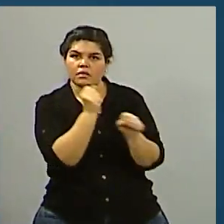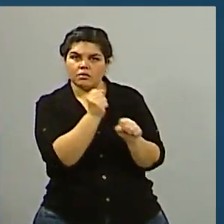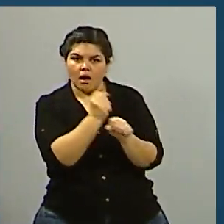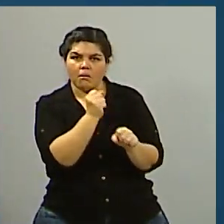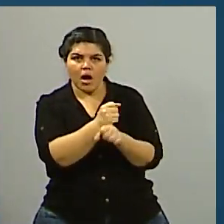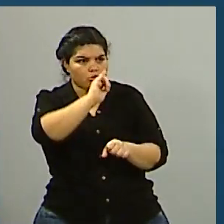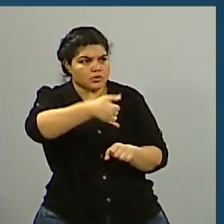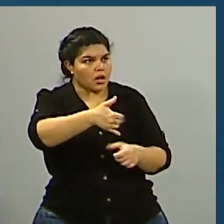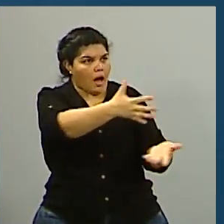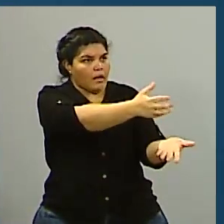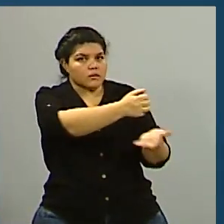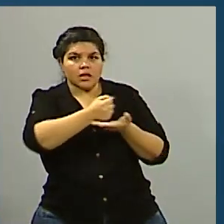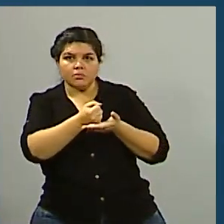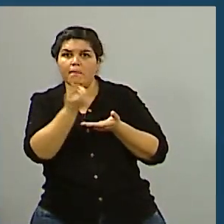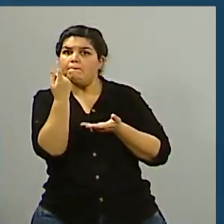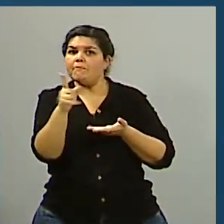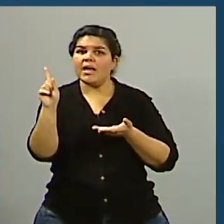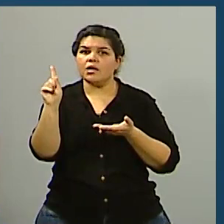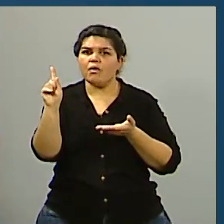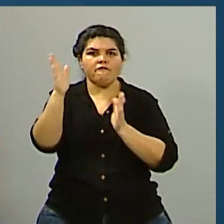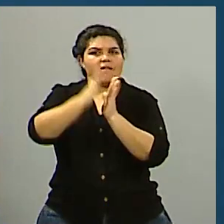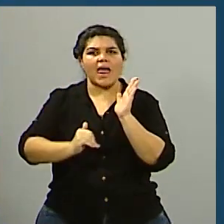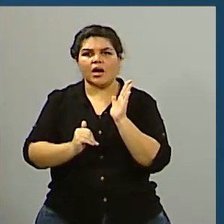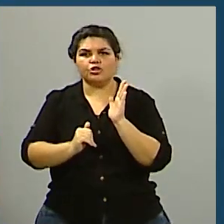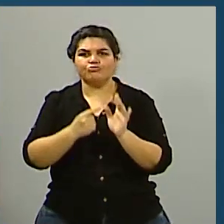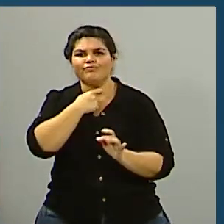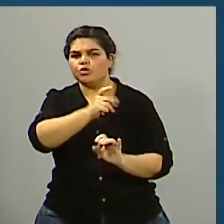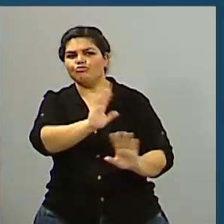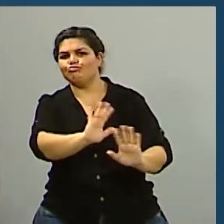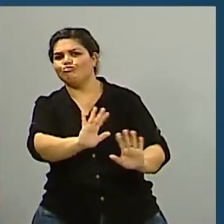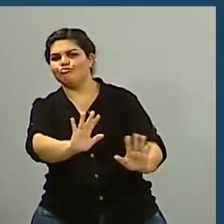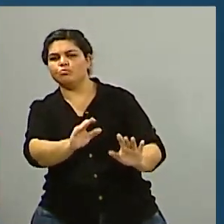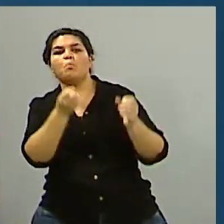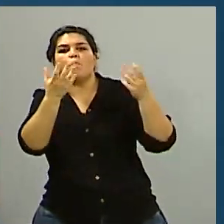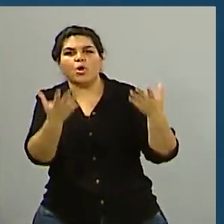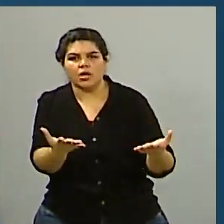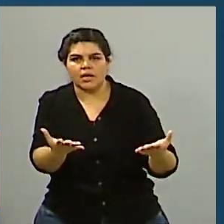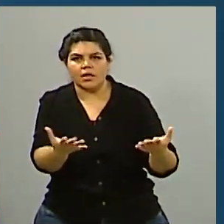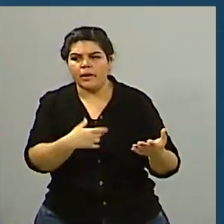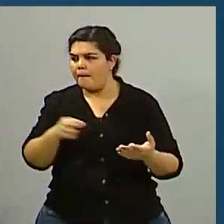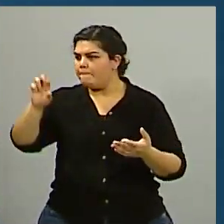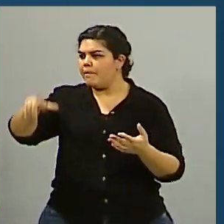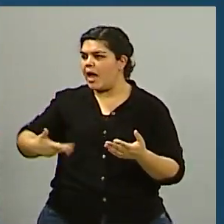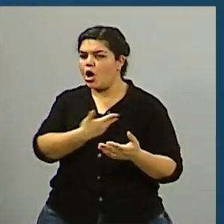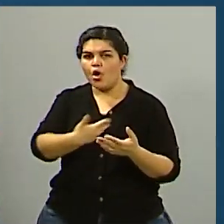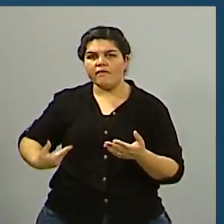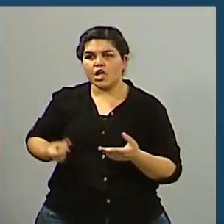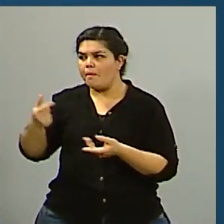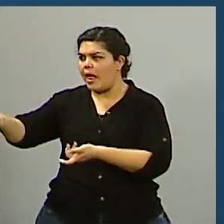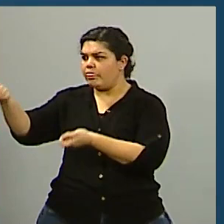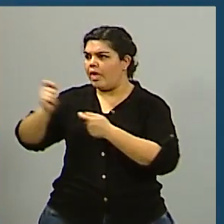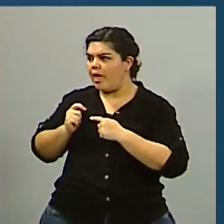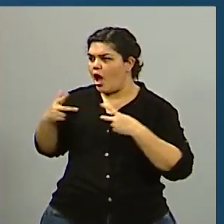el cobro de alguno de estos planes. Ha habido en los últimos años intentos de revertir esto, tratando